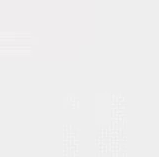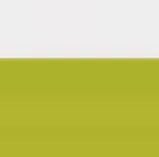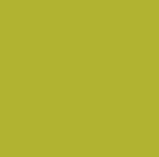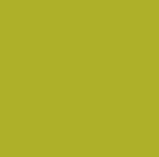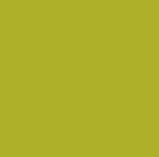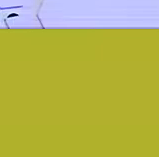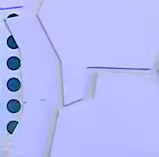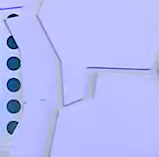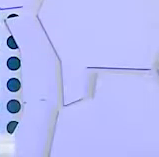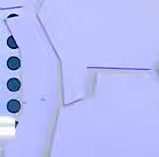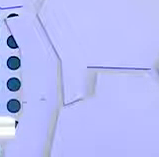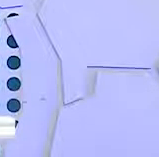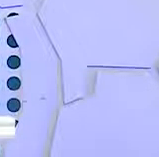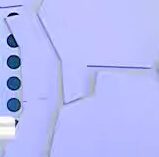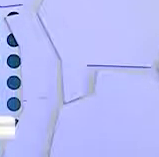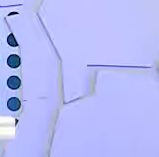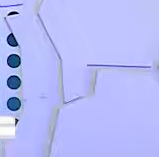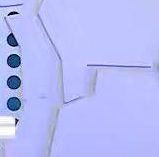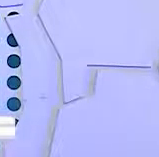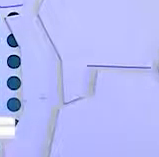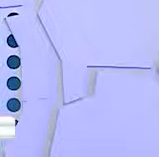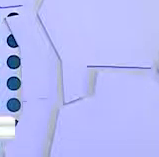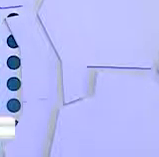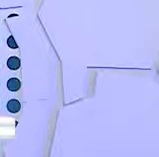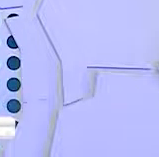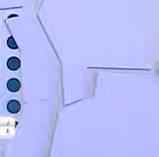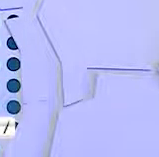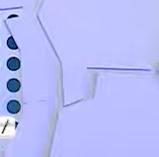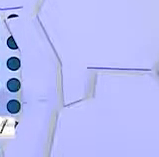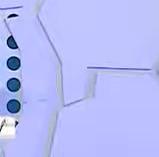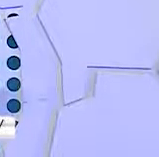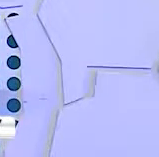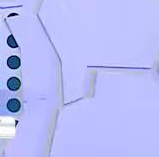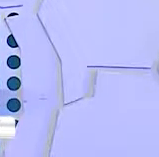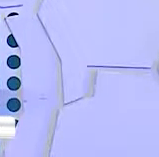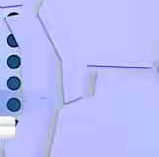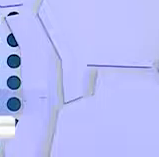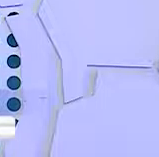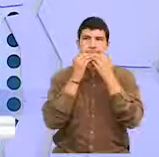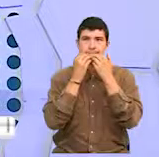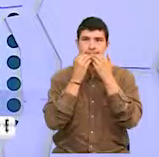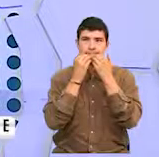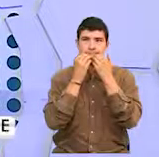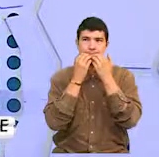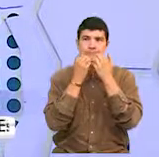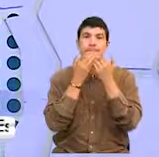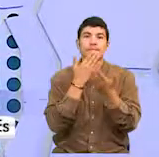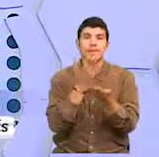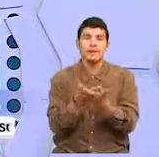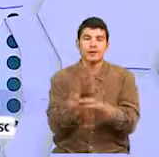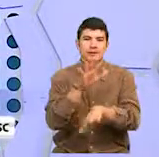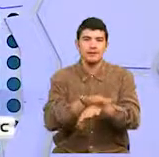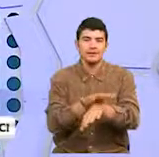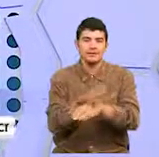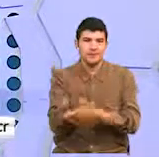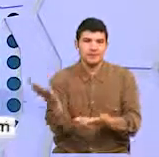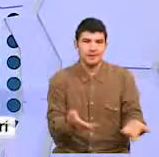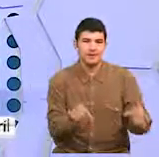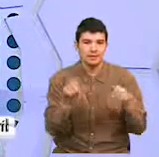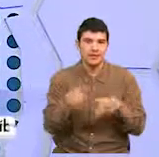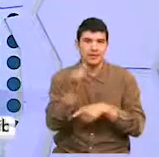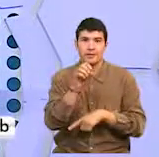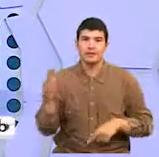canaltro.com. Televidentes del Canal Tro, muy buenas tardes. Sean ustedes bienvenidos a Oriente Noticias, cuando estamos dispuestos, como siempre, a llevarles a